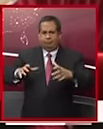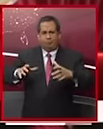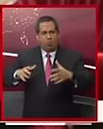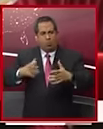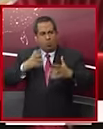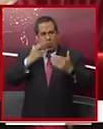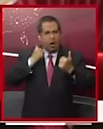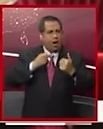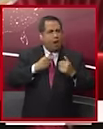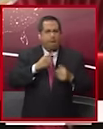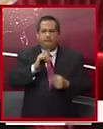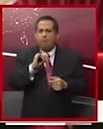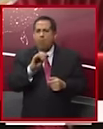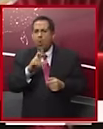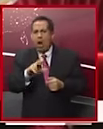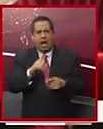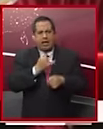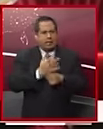impopular,